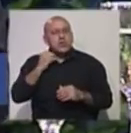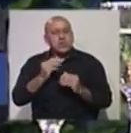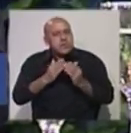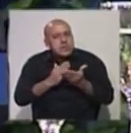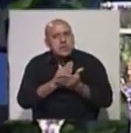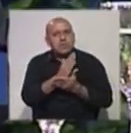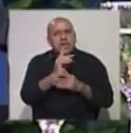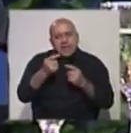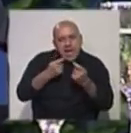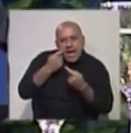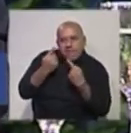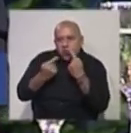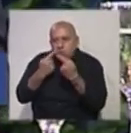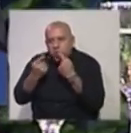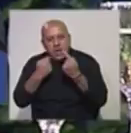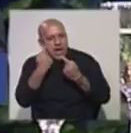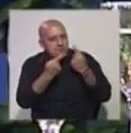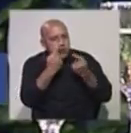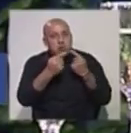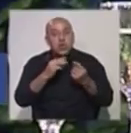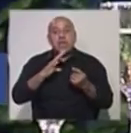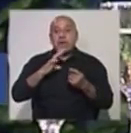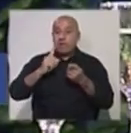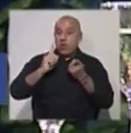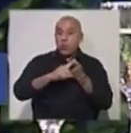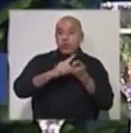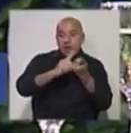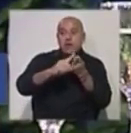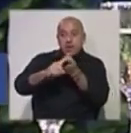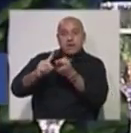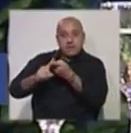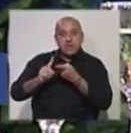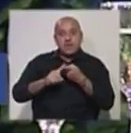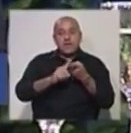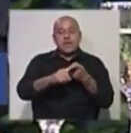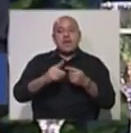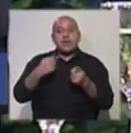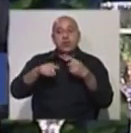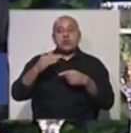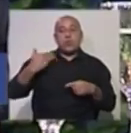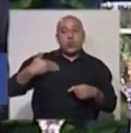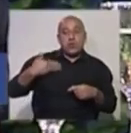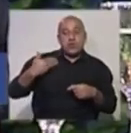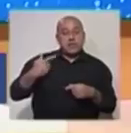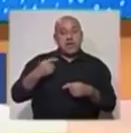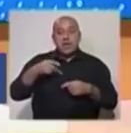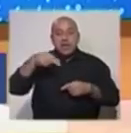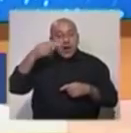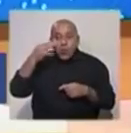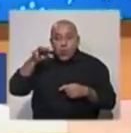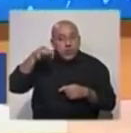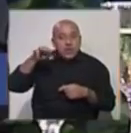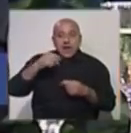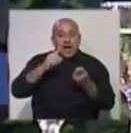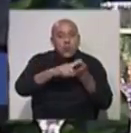gran negociador. Y el gran pacto que produce el PT con esa burguesía desarrollista, la única que existía en América Latina,